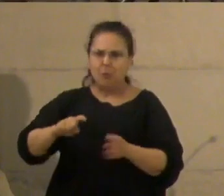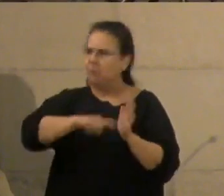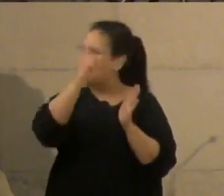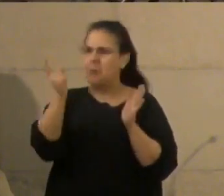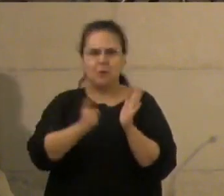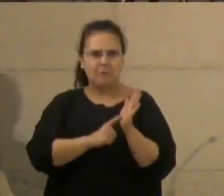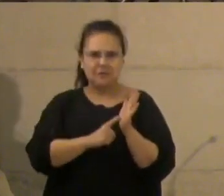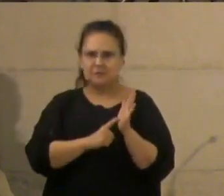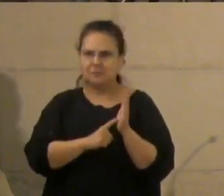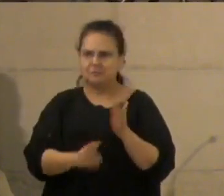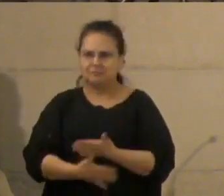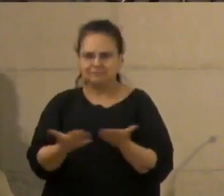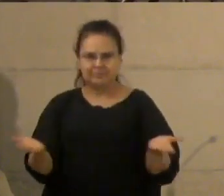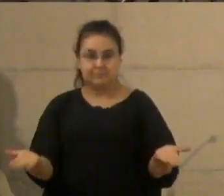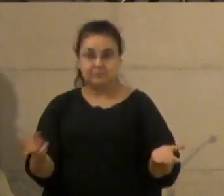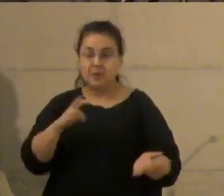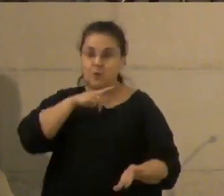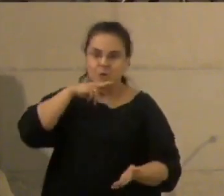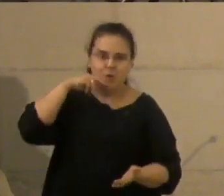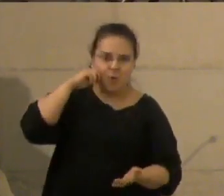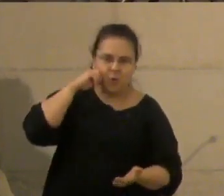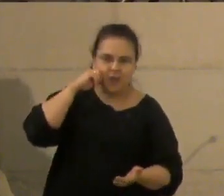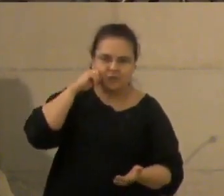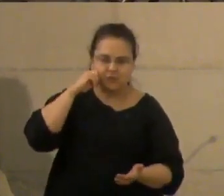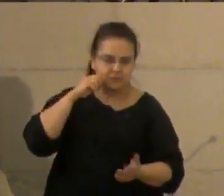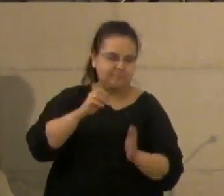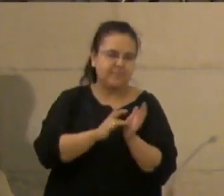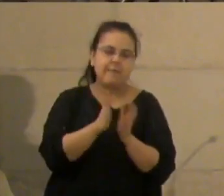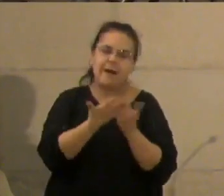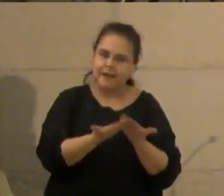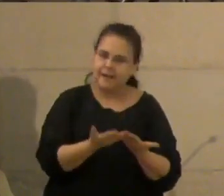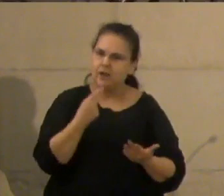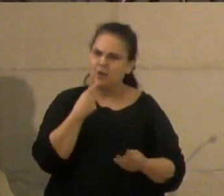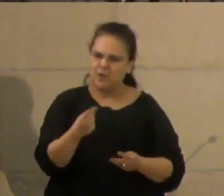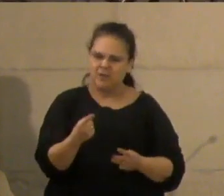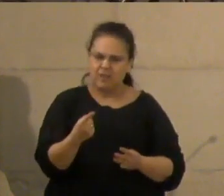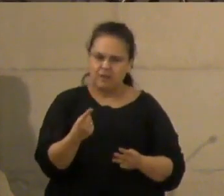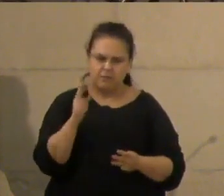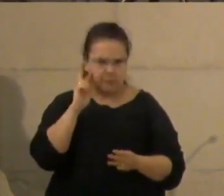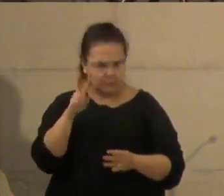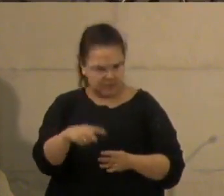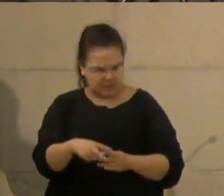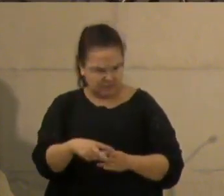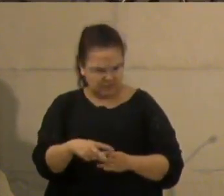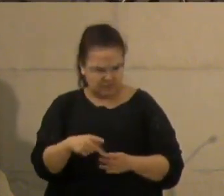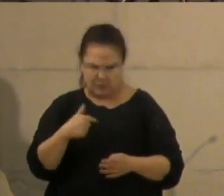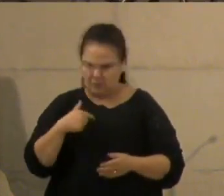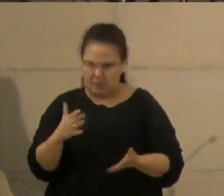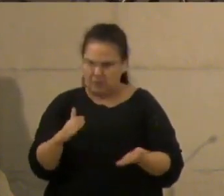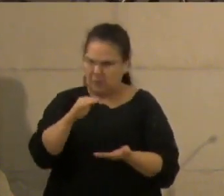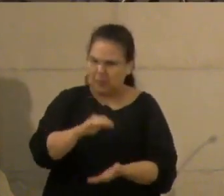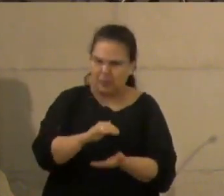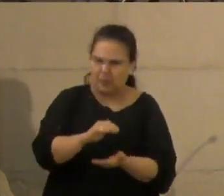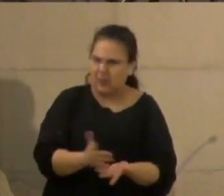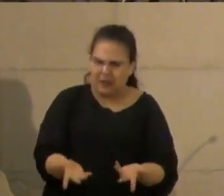todos. Los judíos, nos ha dicho el Evangelio, miraban abajo, piden lo pequeño,